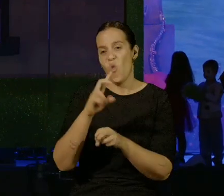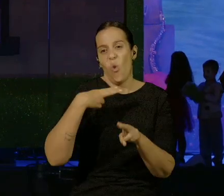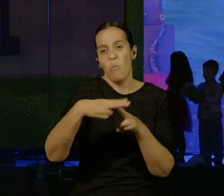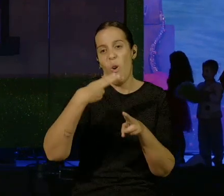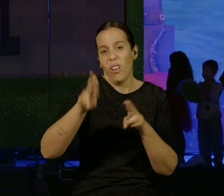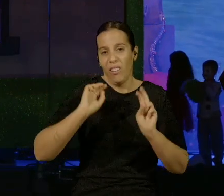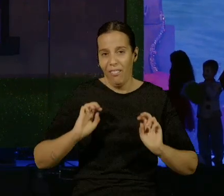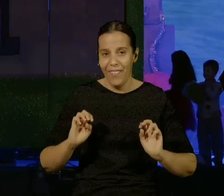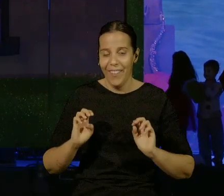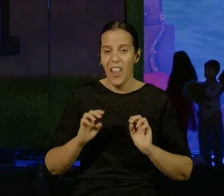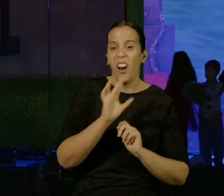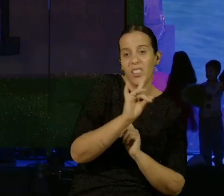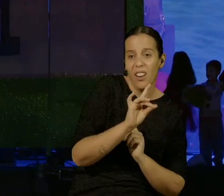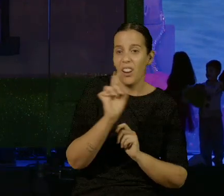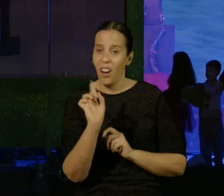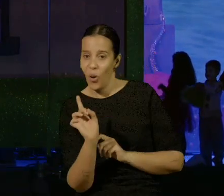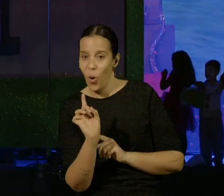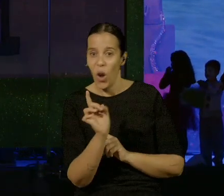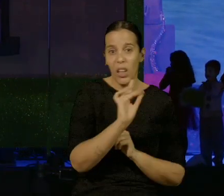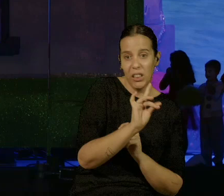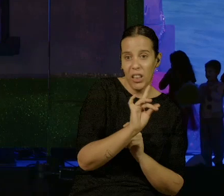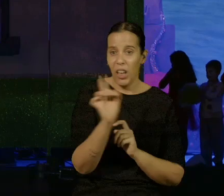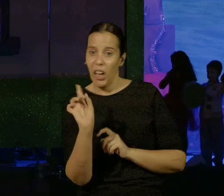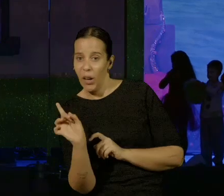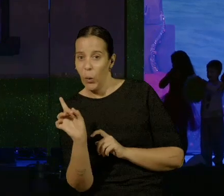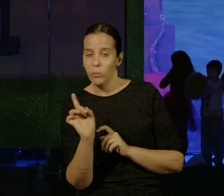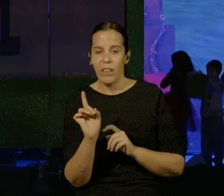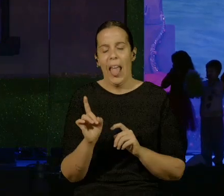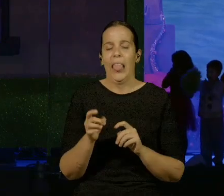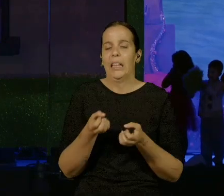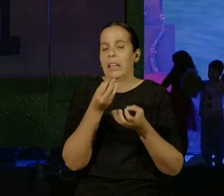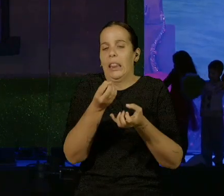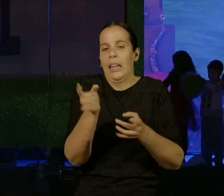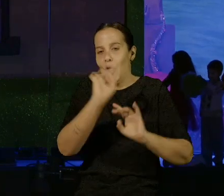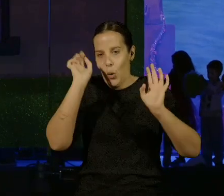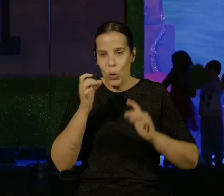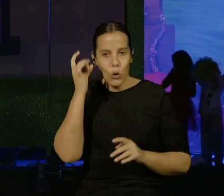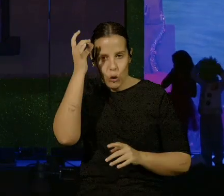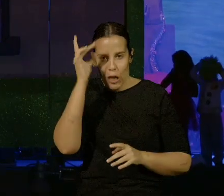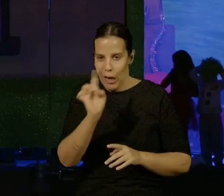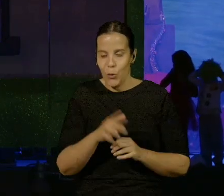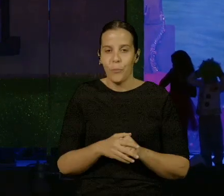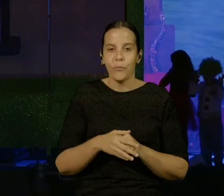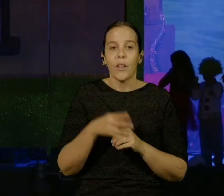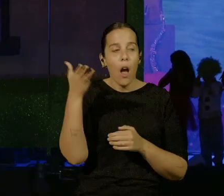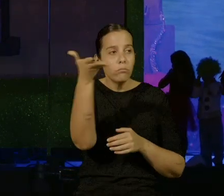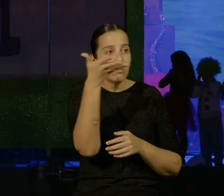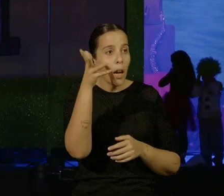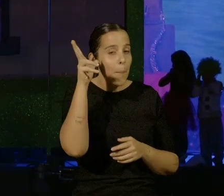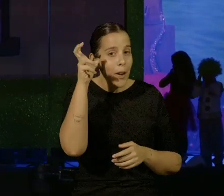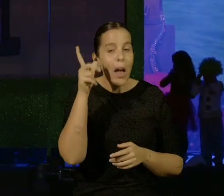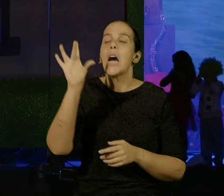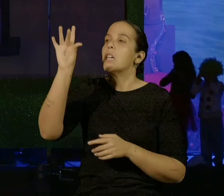políticos, que no, que sí, que no, y déjese de cuenta. ¿Oído, cocina? ¡Camarero! ¡Sí,